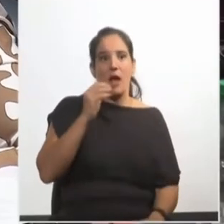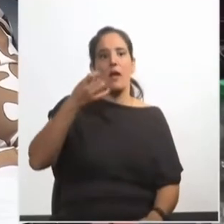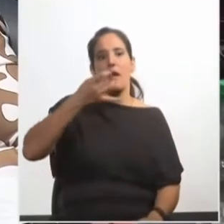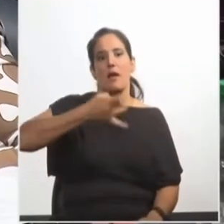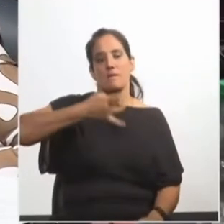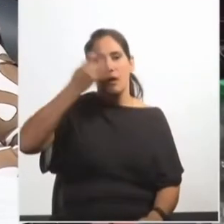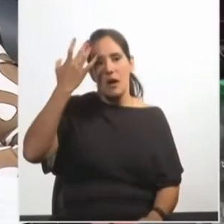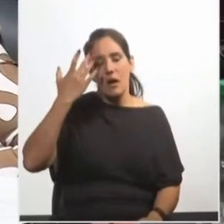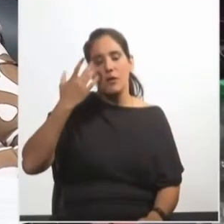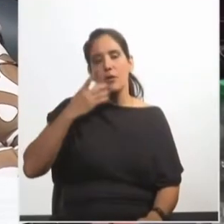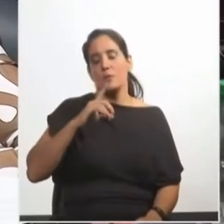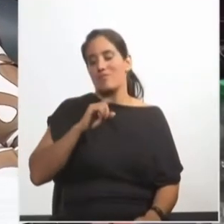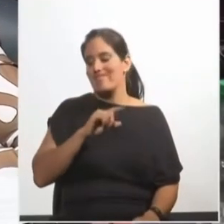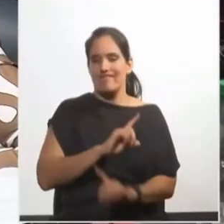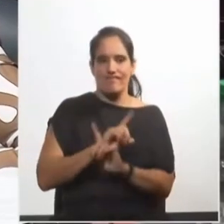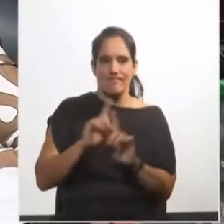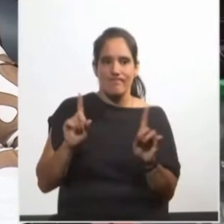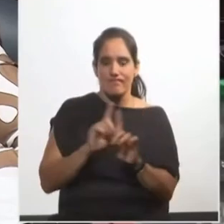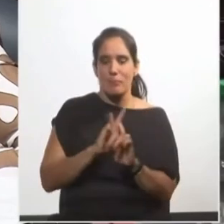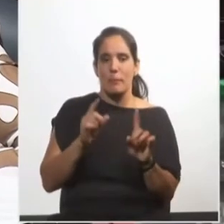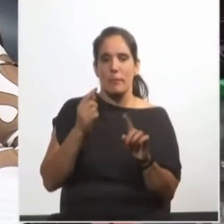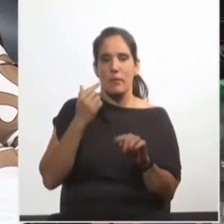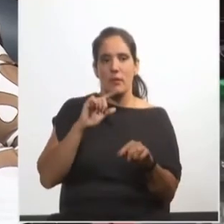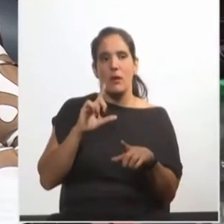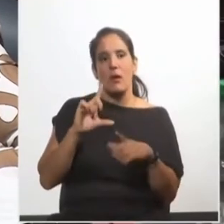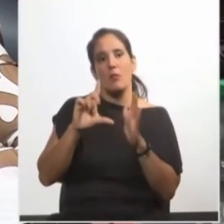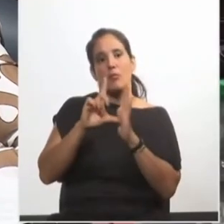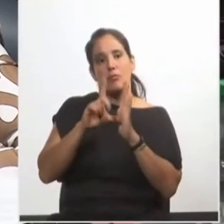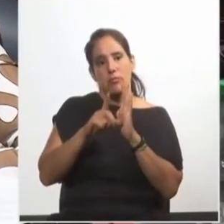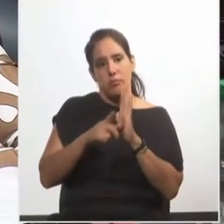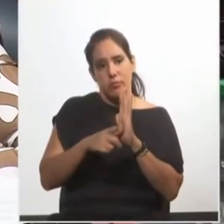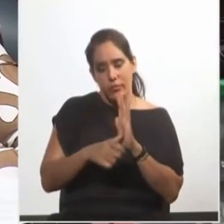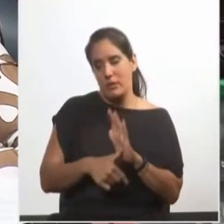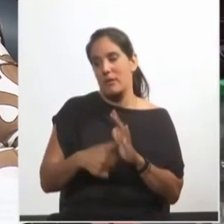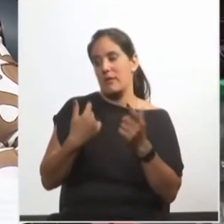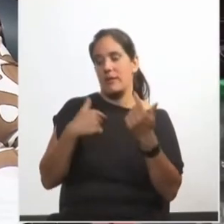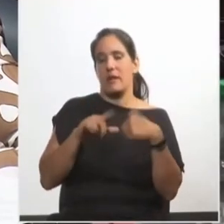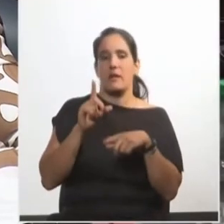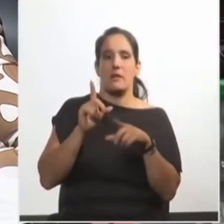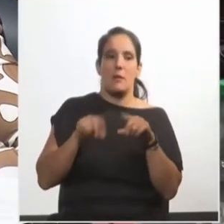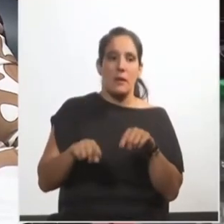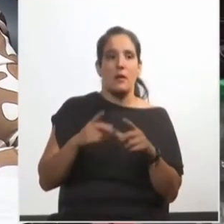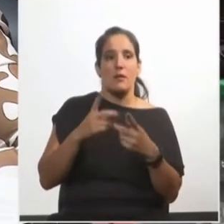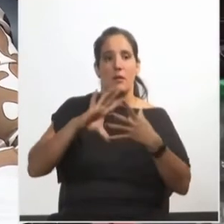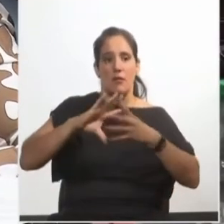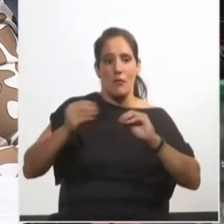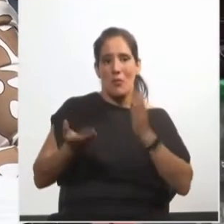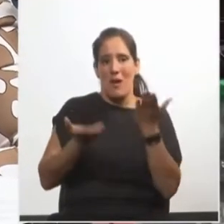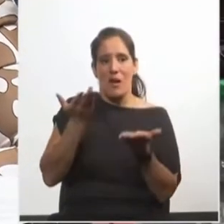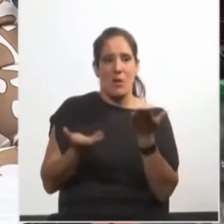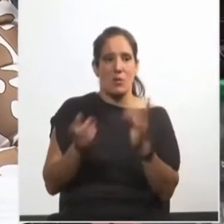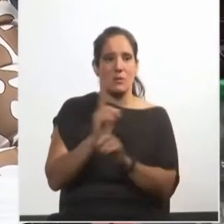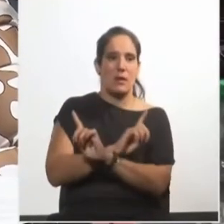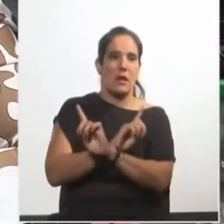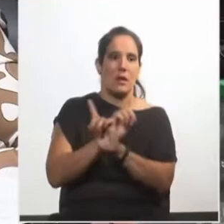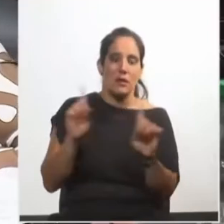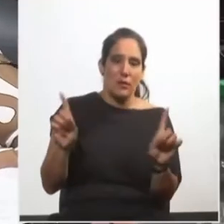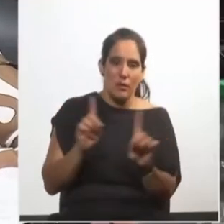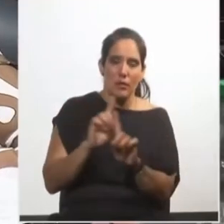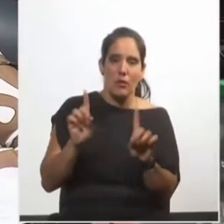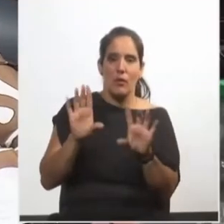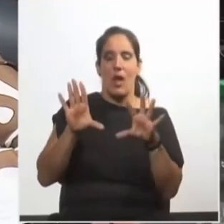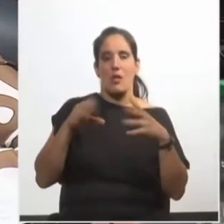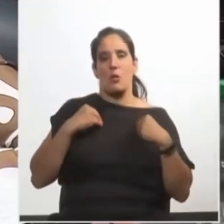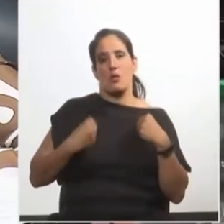previsional común les va a llegar también de una manera parcial e injusta, asumiendo más costos que